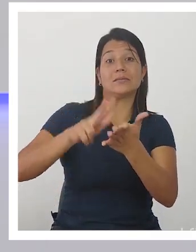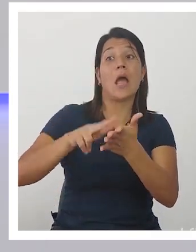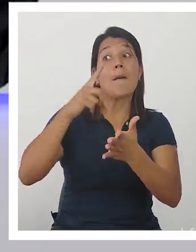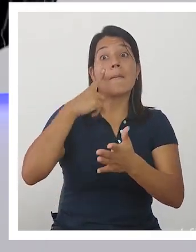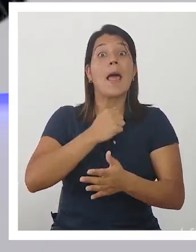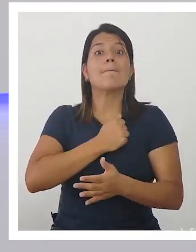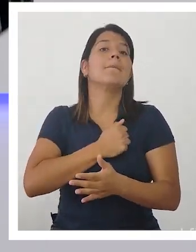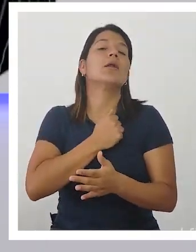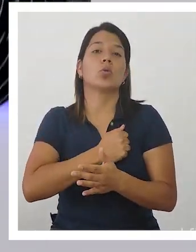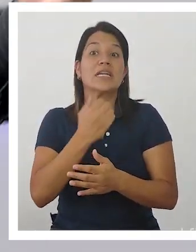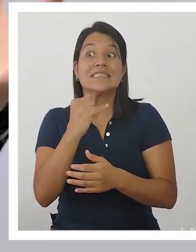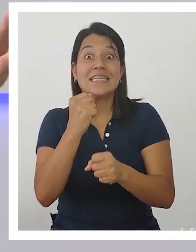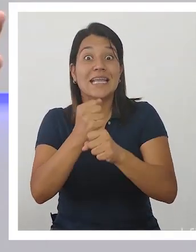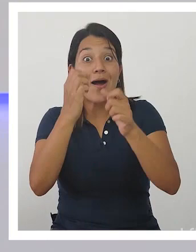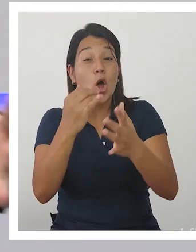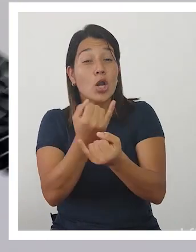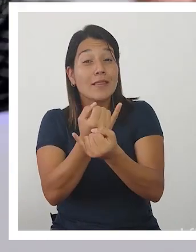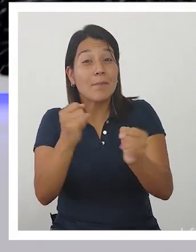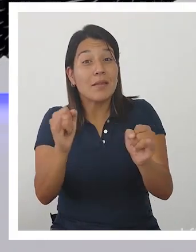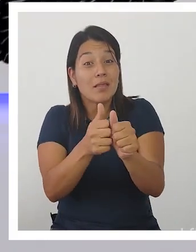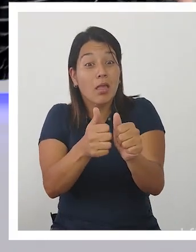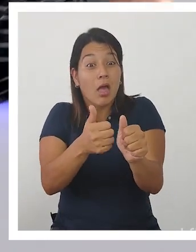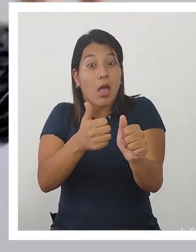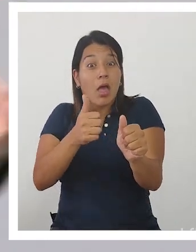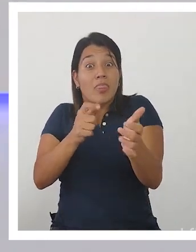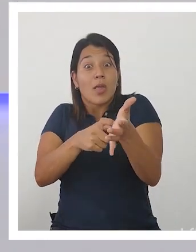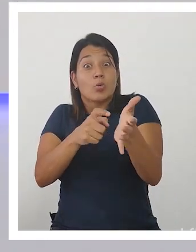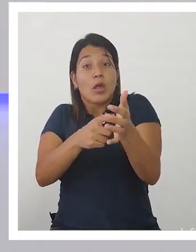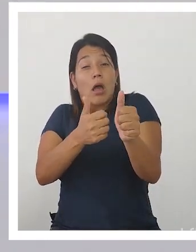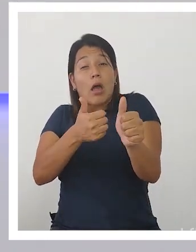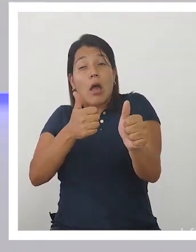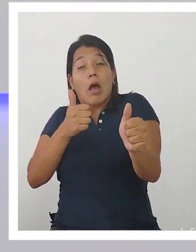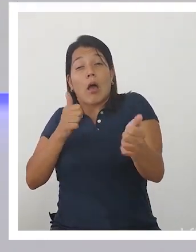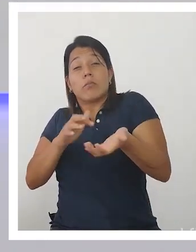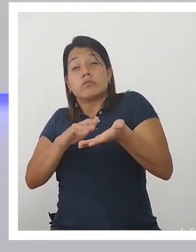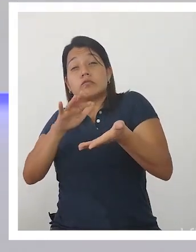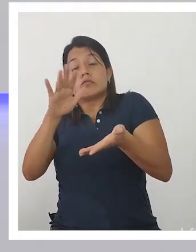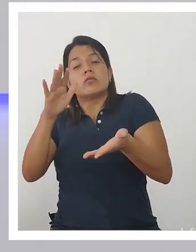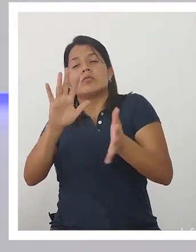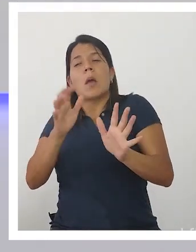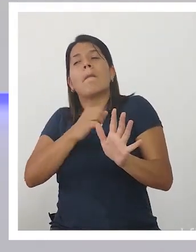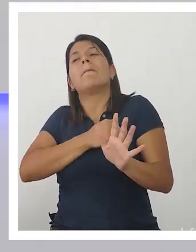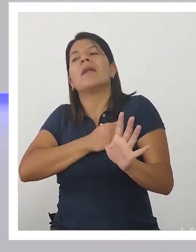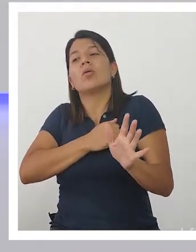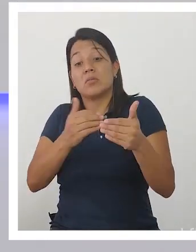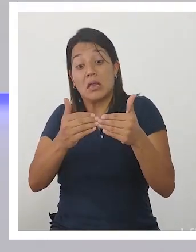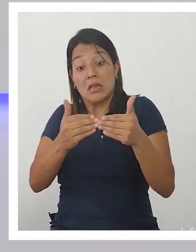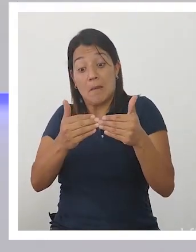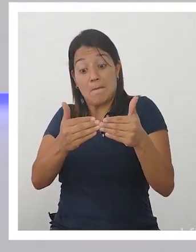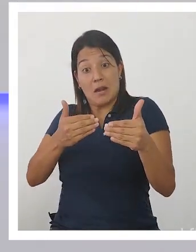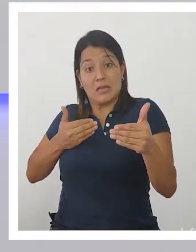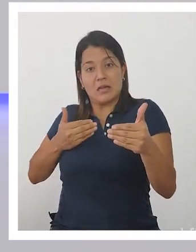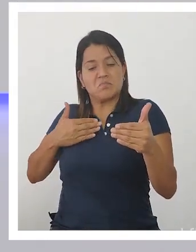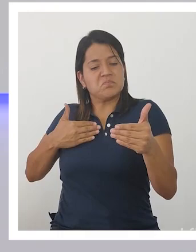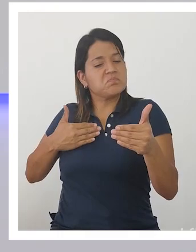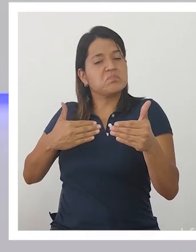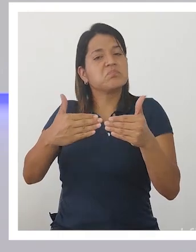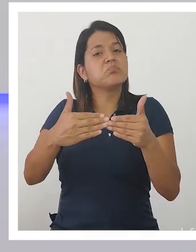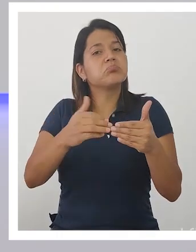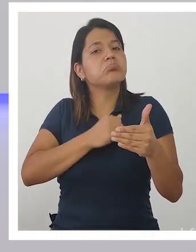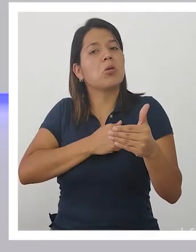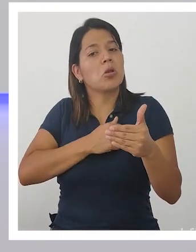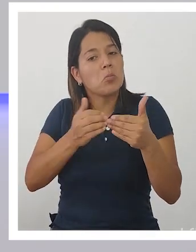deudas, y todo eso en conjunto hace que baje desempleo, tengamos una factura